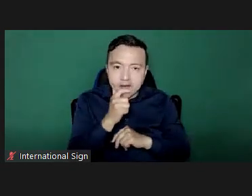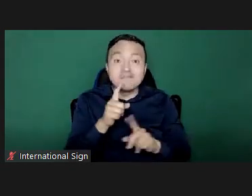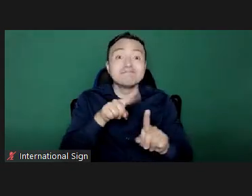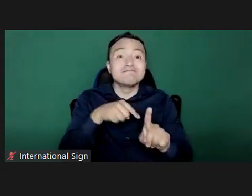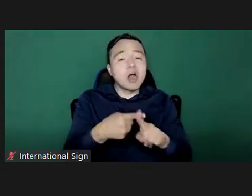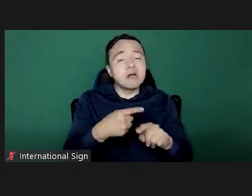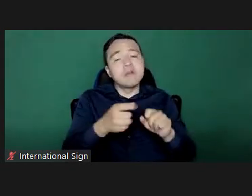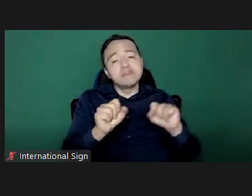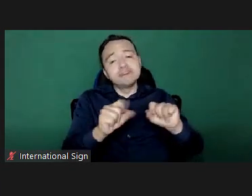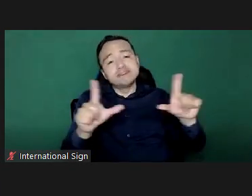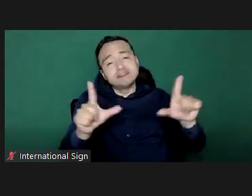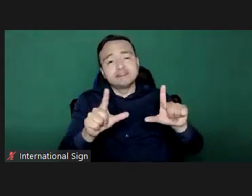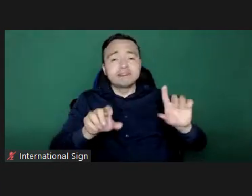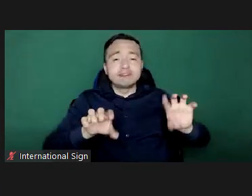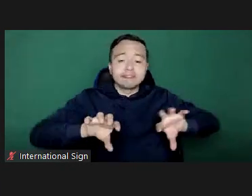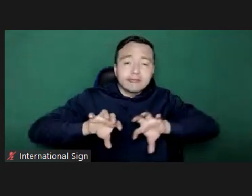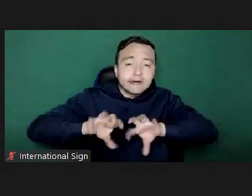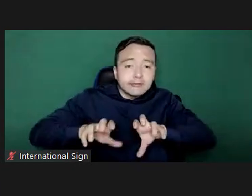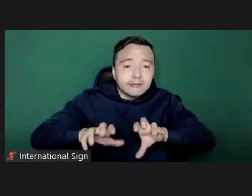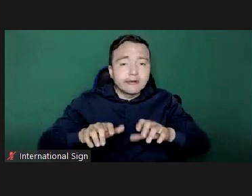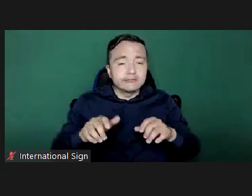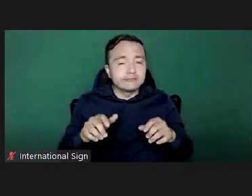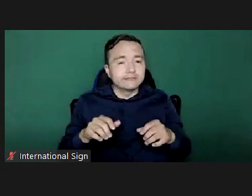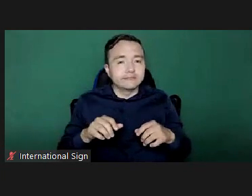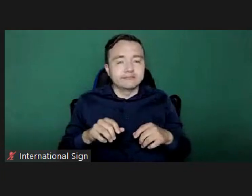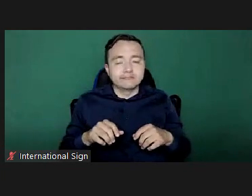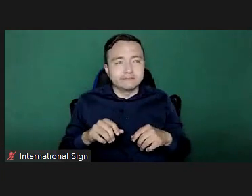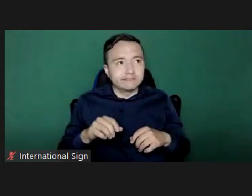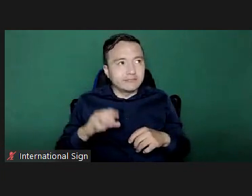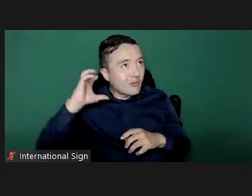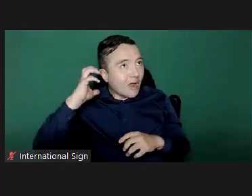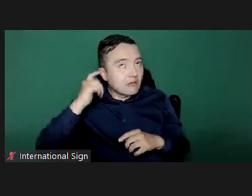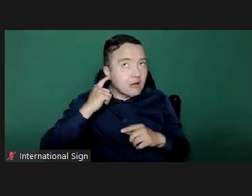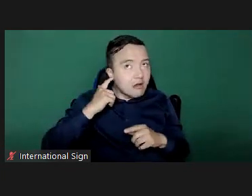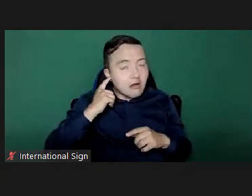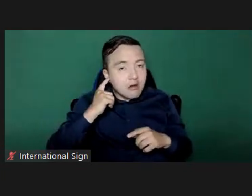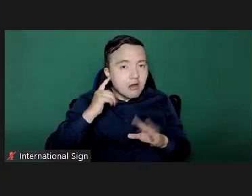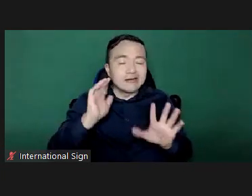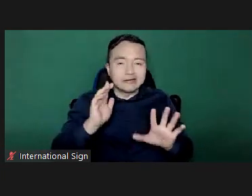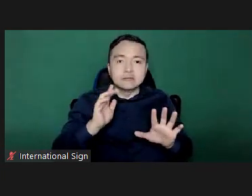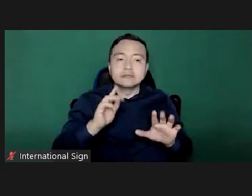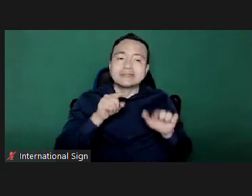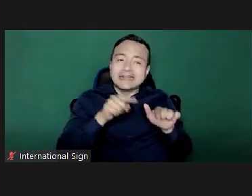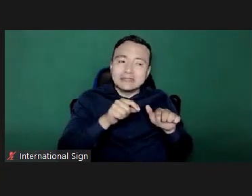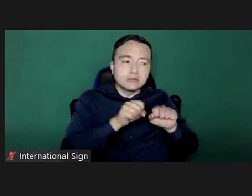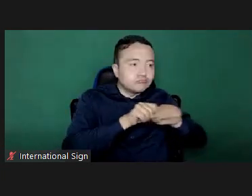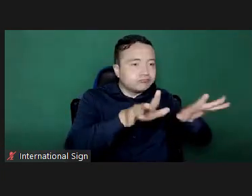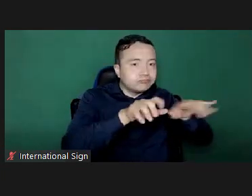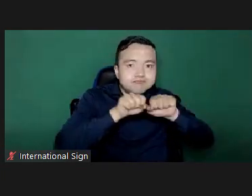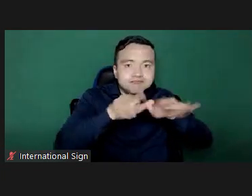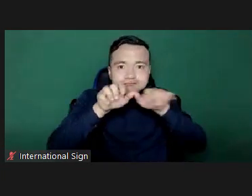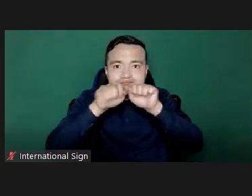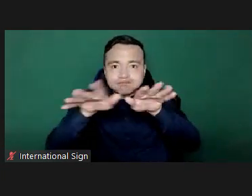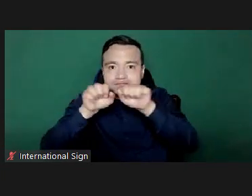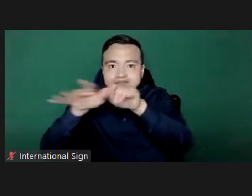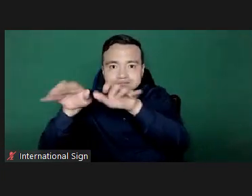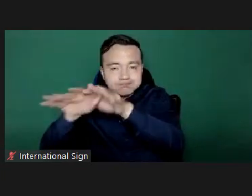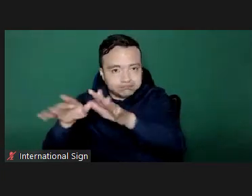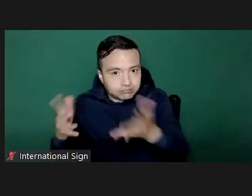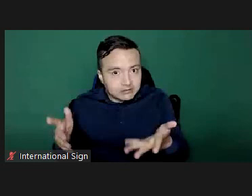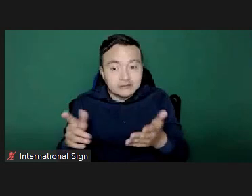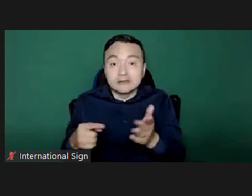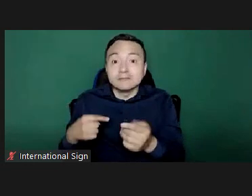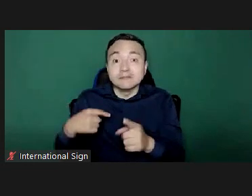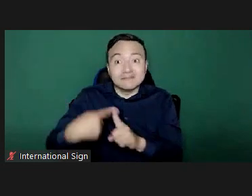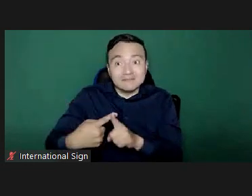También las leyes integrales sobre tabaco, también la política sobre el uso nocivo del alcohol.